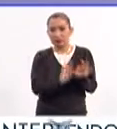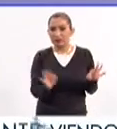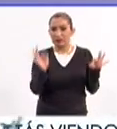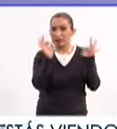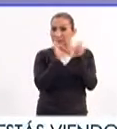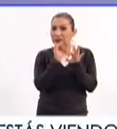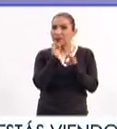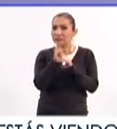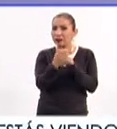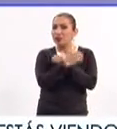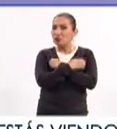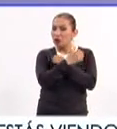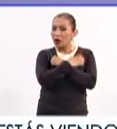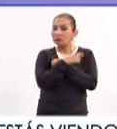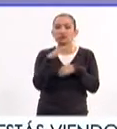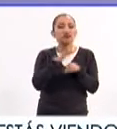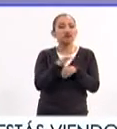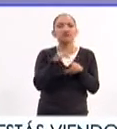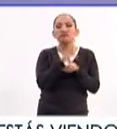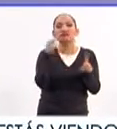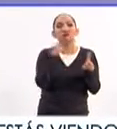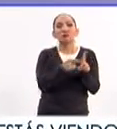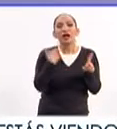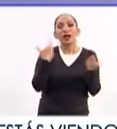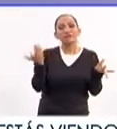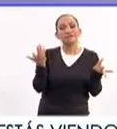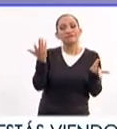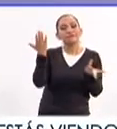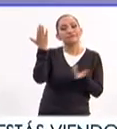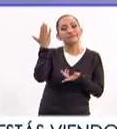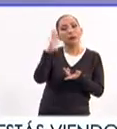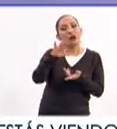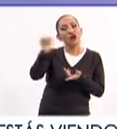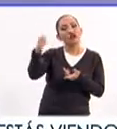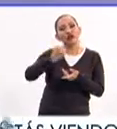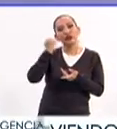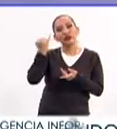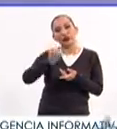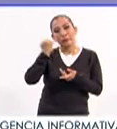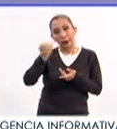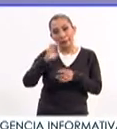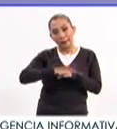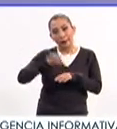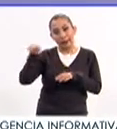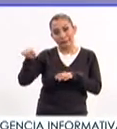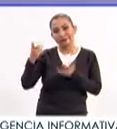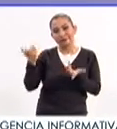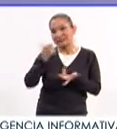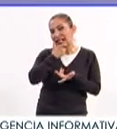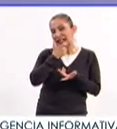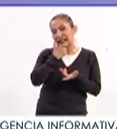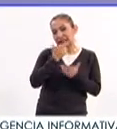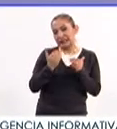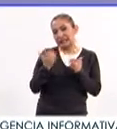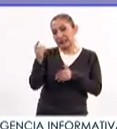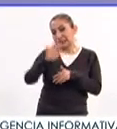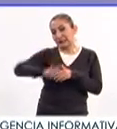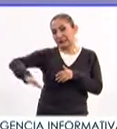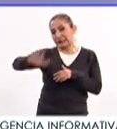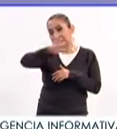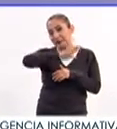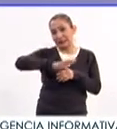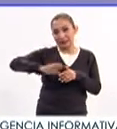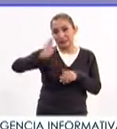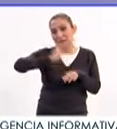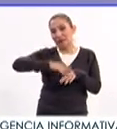fundamental también de la educación, que es pues el dominar otros idiomas, sobre todo, por supuesto, el inglés, el idioma universal,